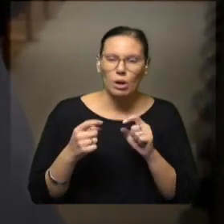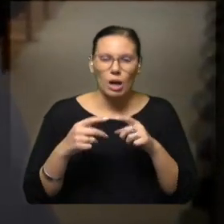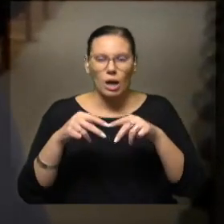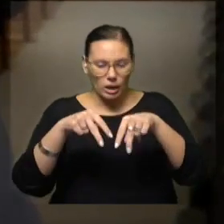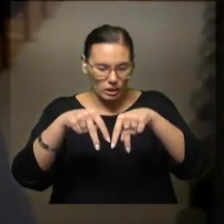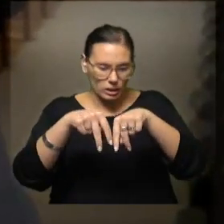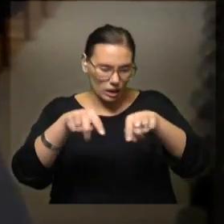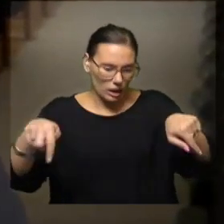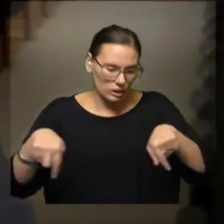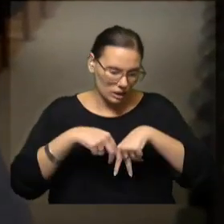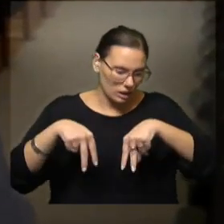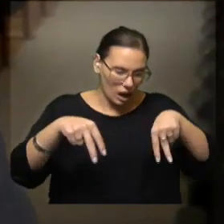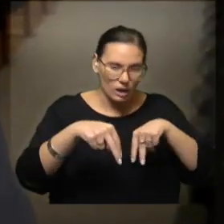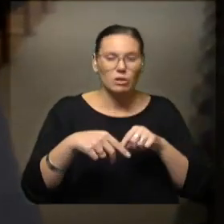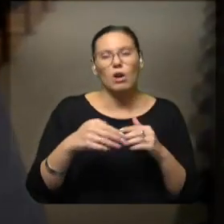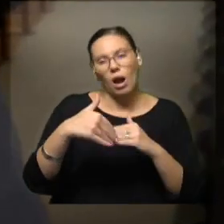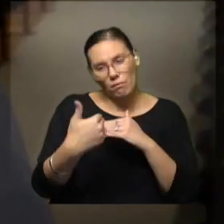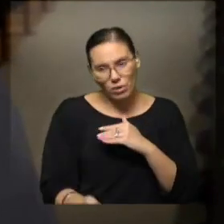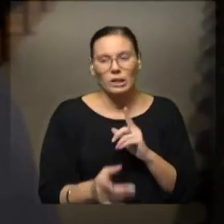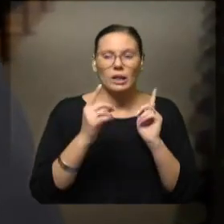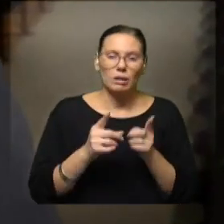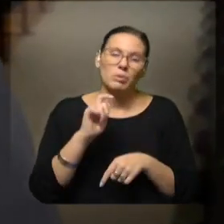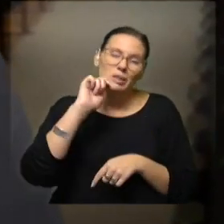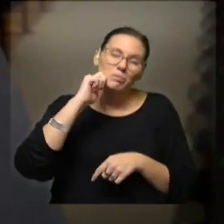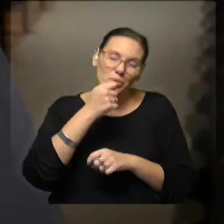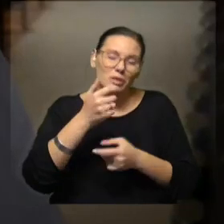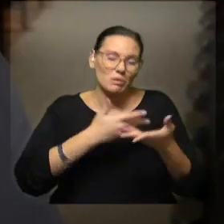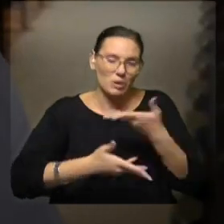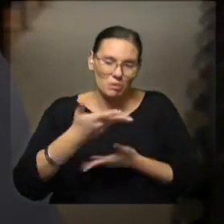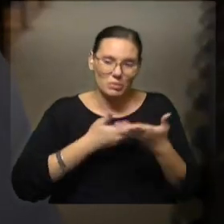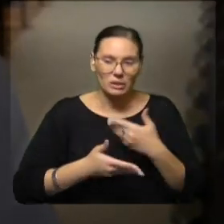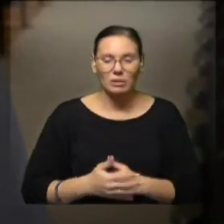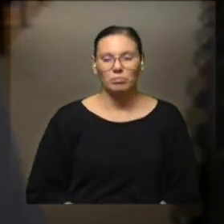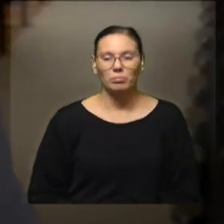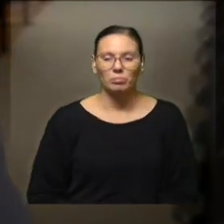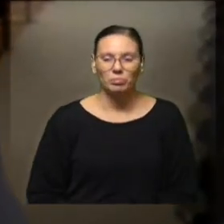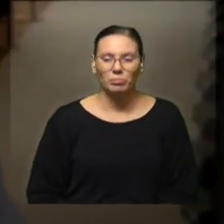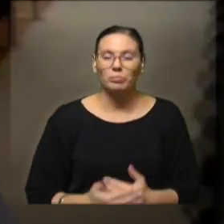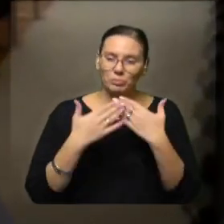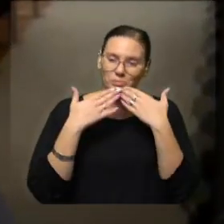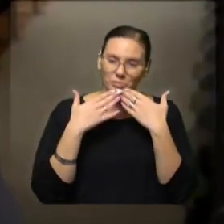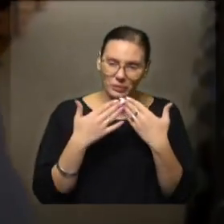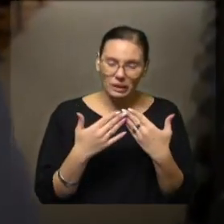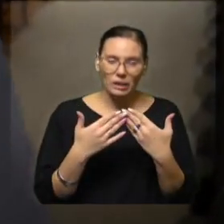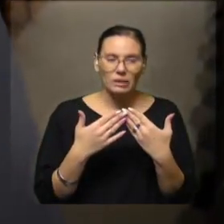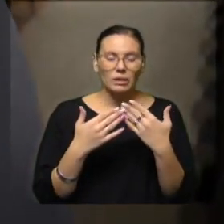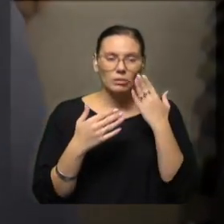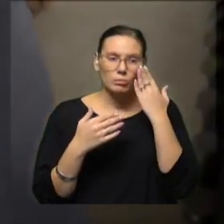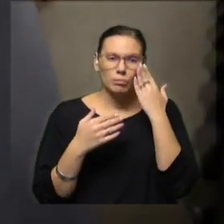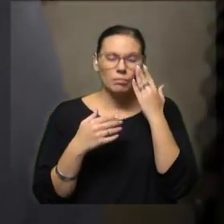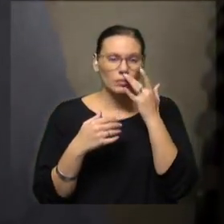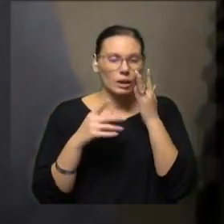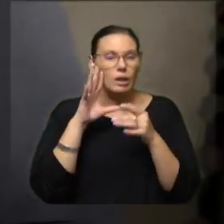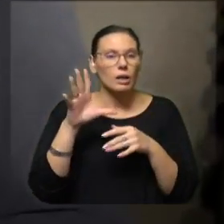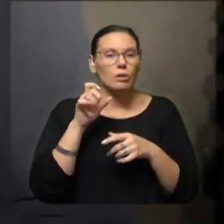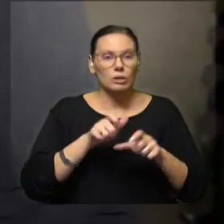abajo de la escena, así que va a ser algo muy lindo de poder compartirlo. Perfecto. Bueno, muchísimas gracias por recibirnos. Vamos a